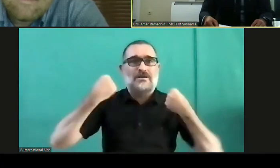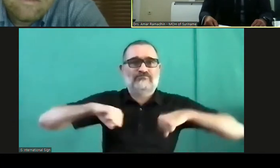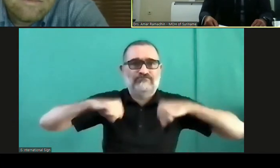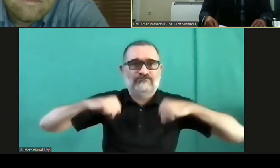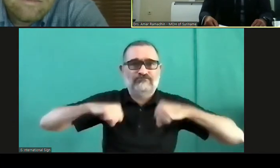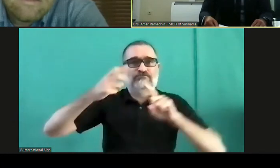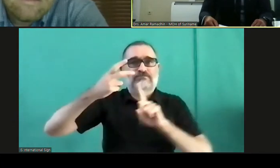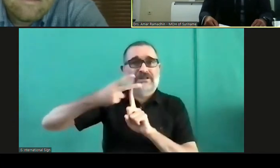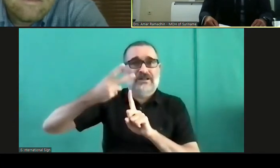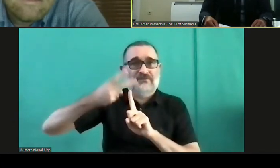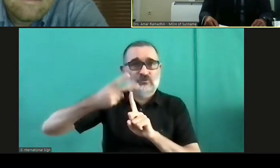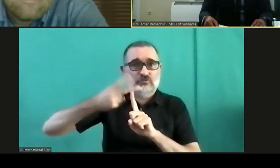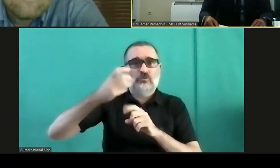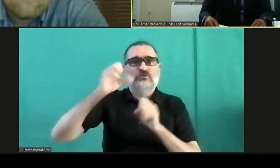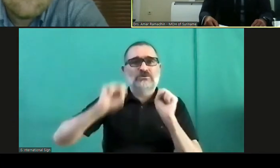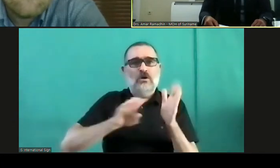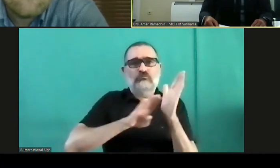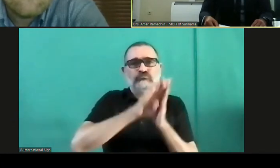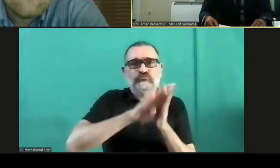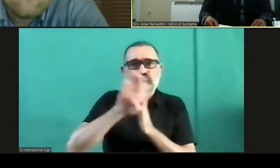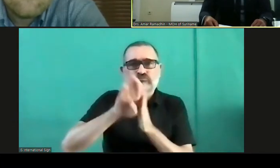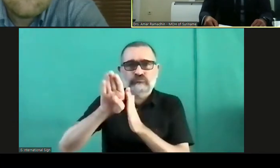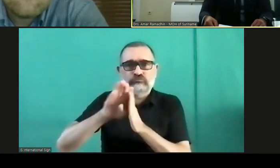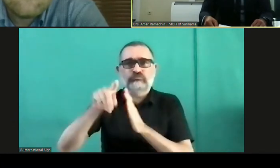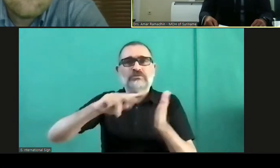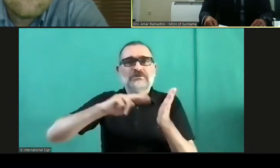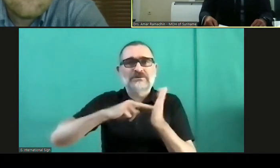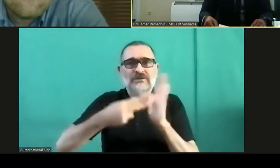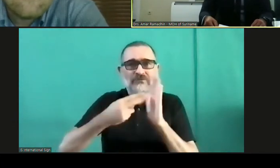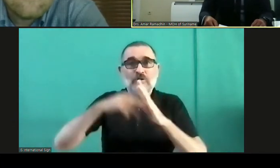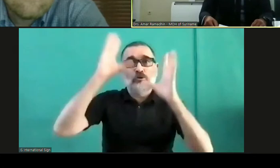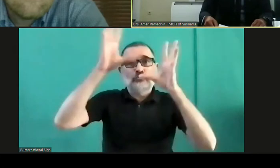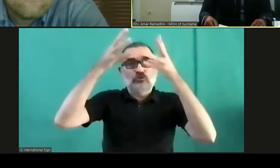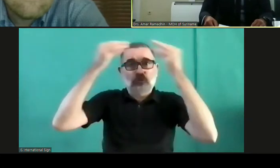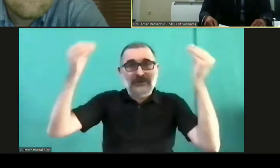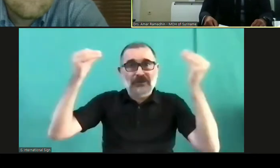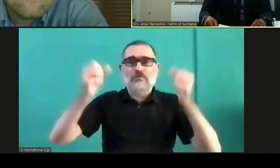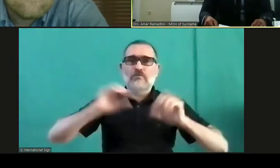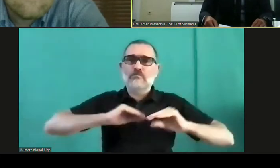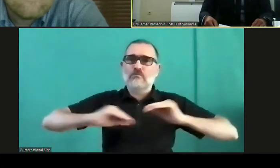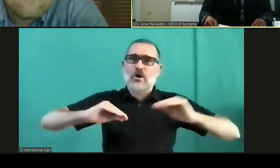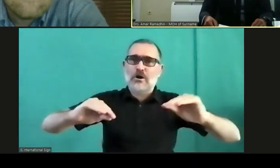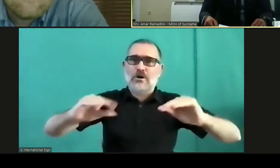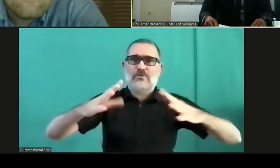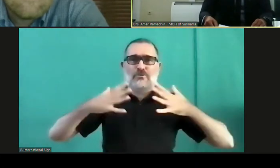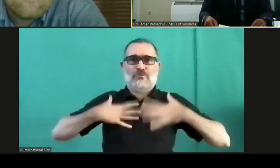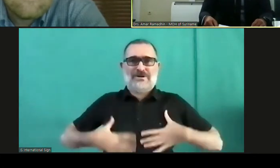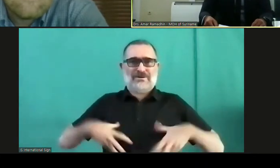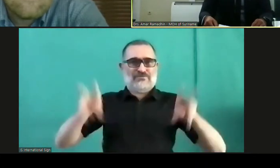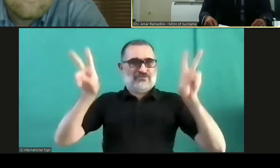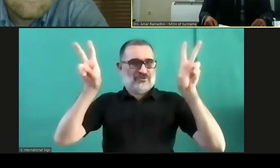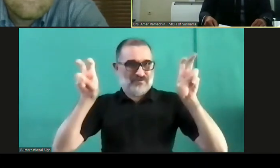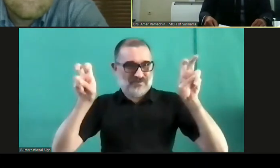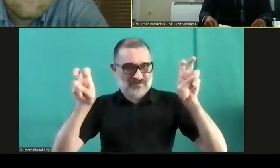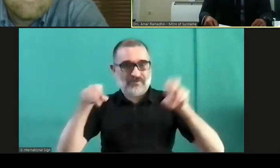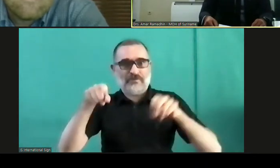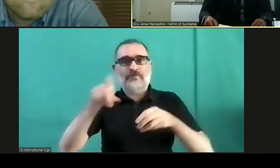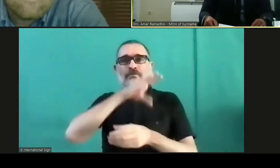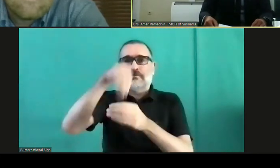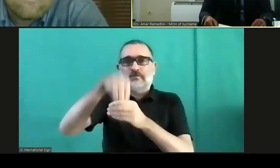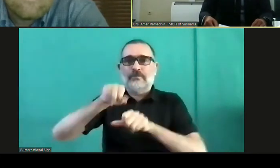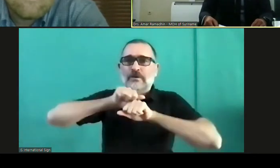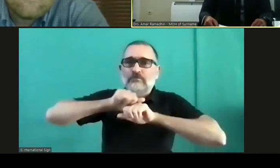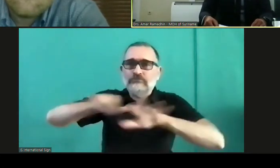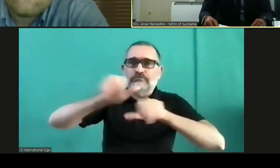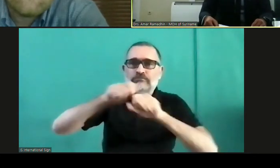psicológica en el contexto de la situación de kobe 19 para las personas en cuarentena y también